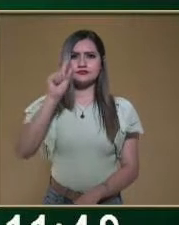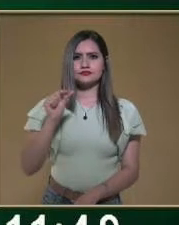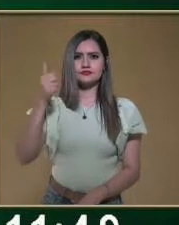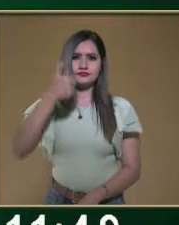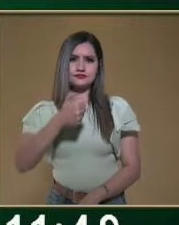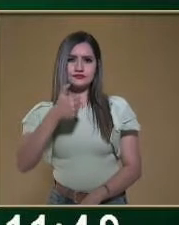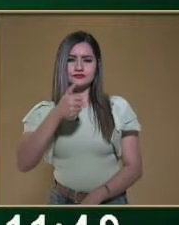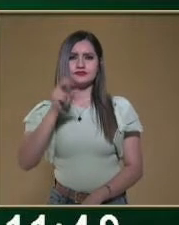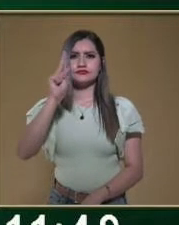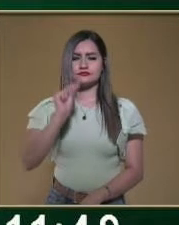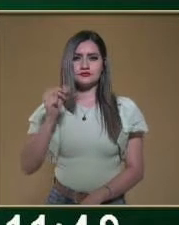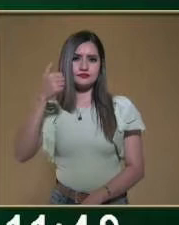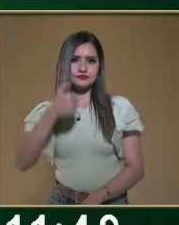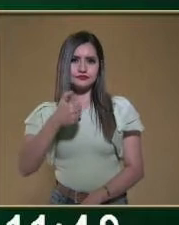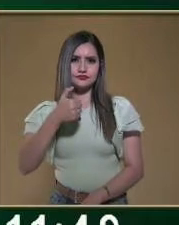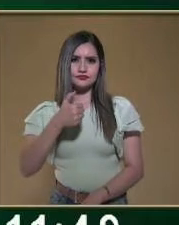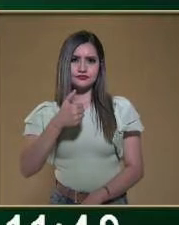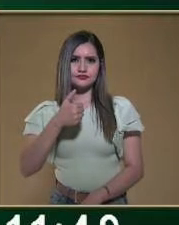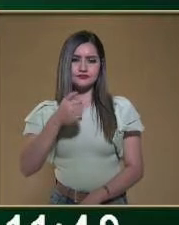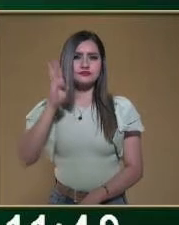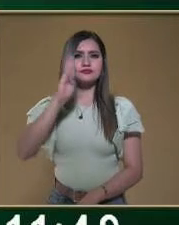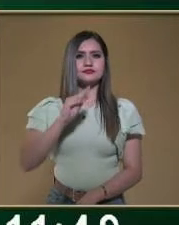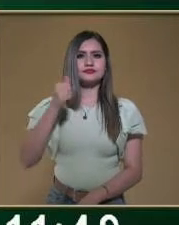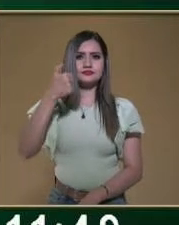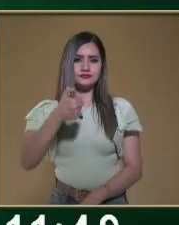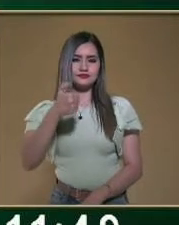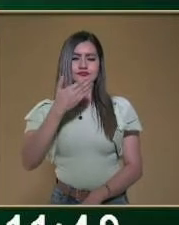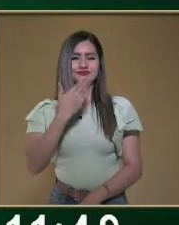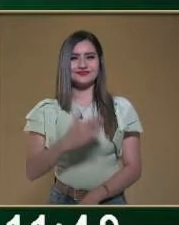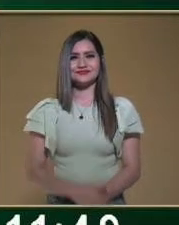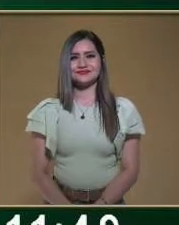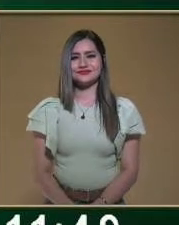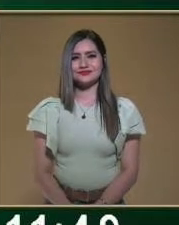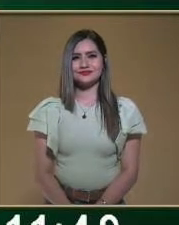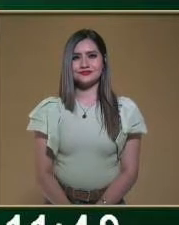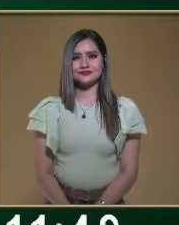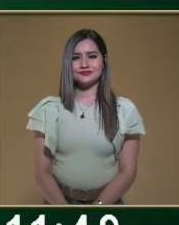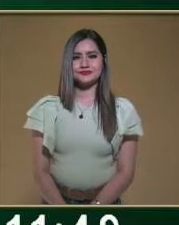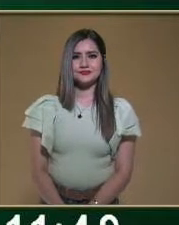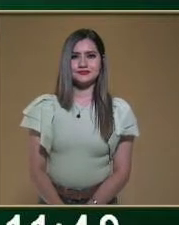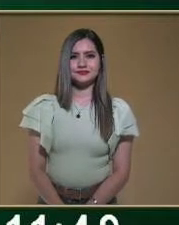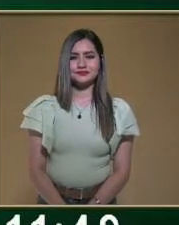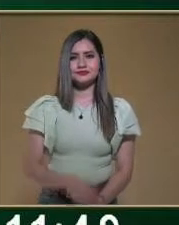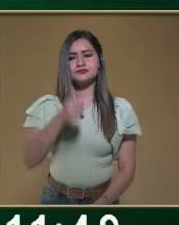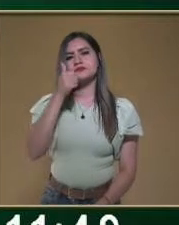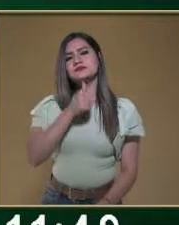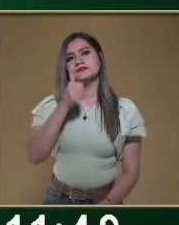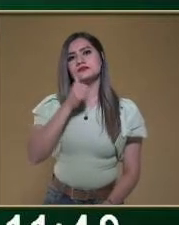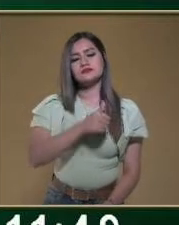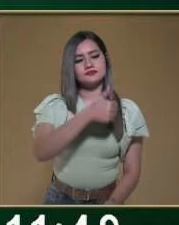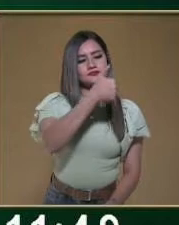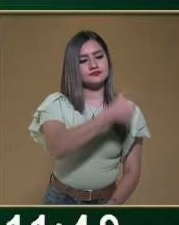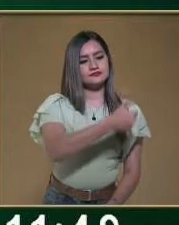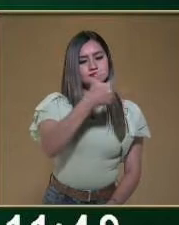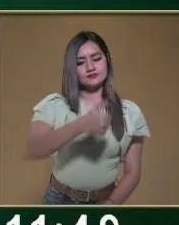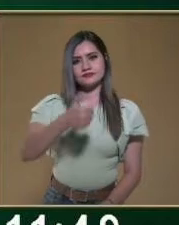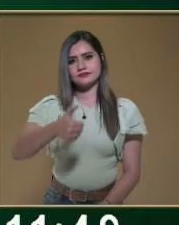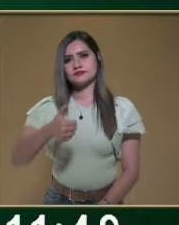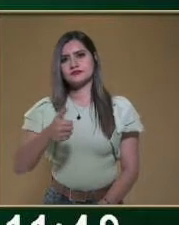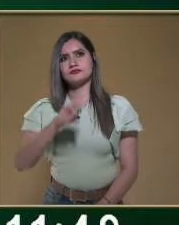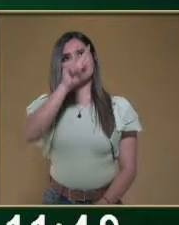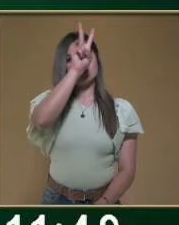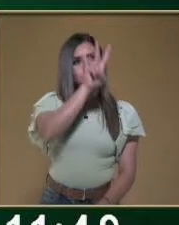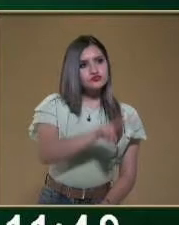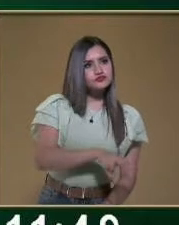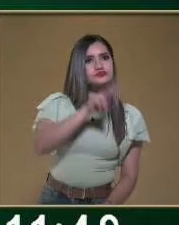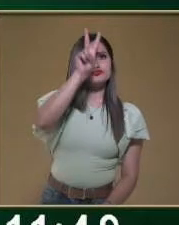56, 66, 76, 86 y 96, que se encuentran de manera vertical, en una